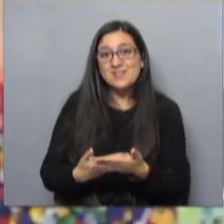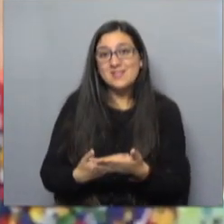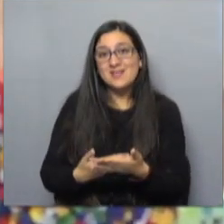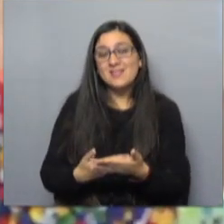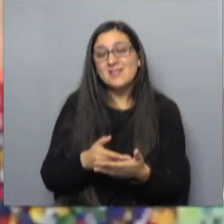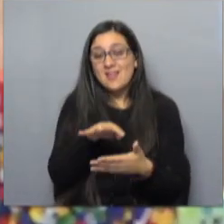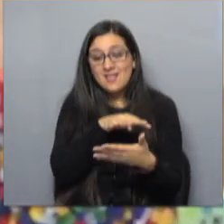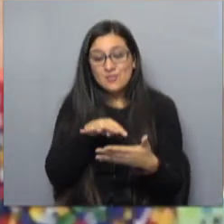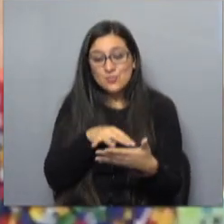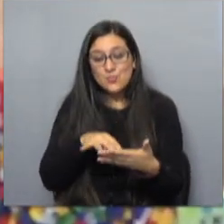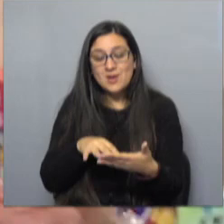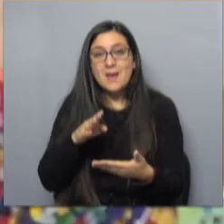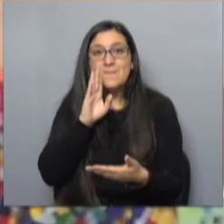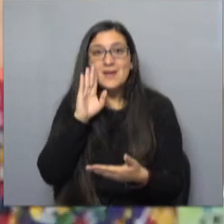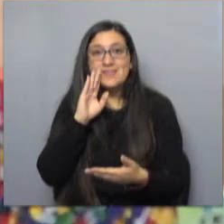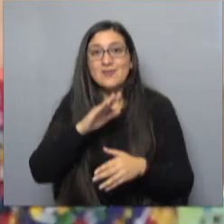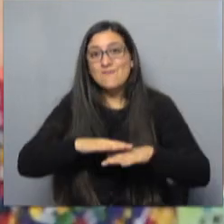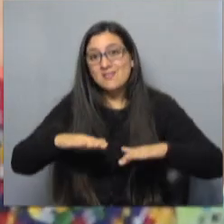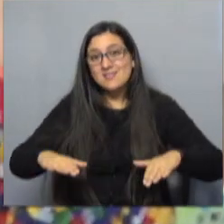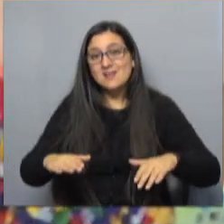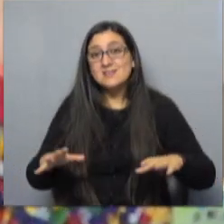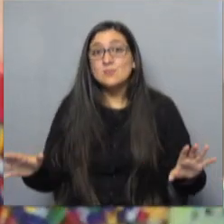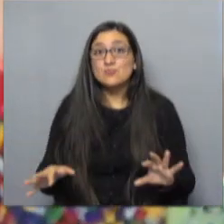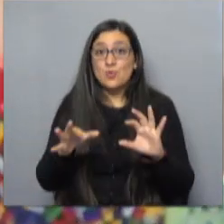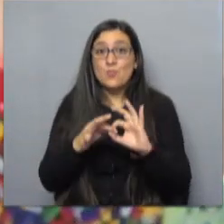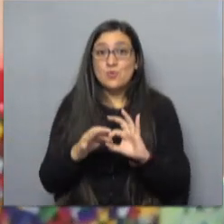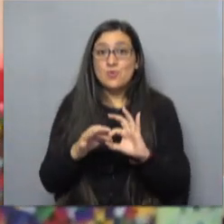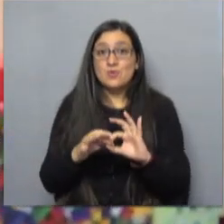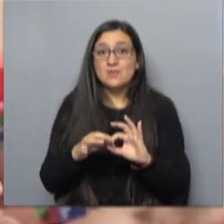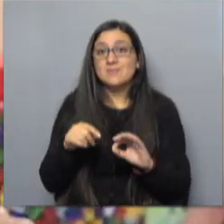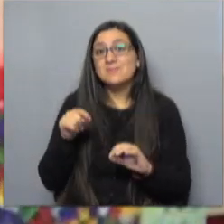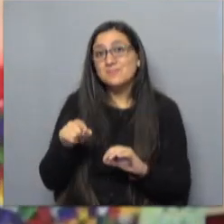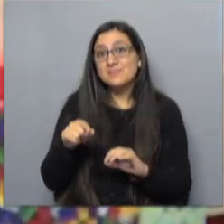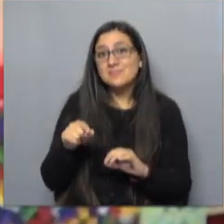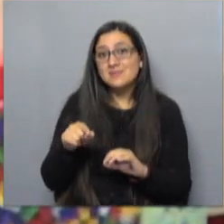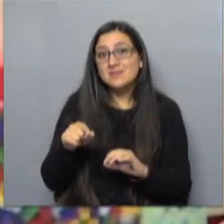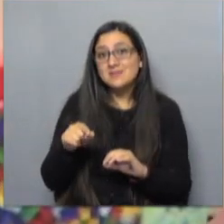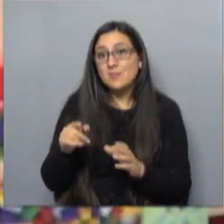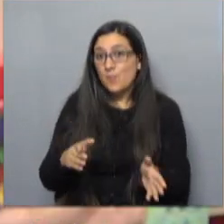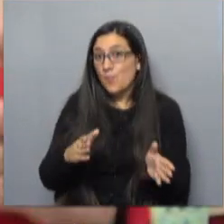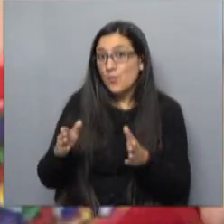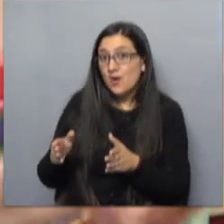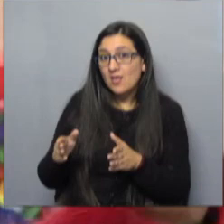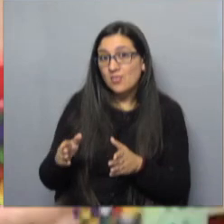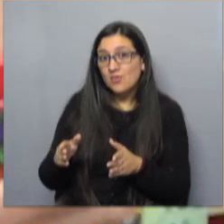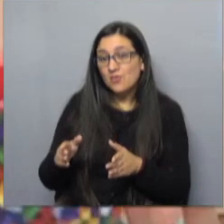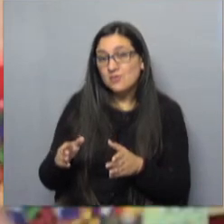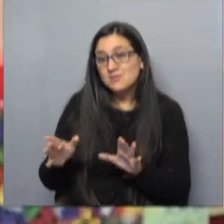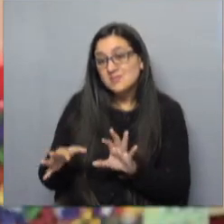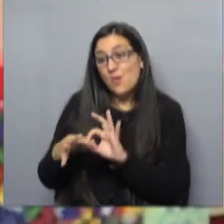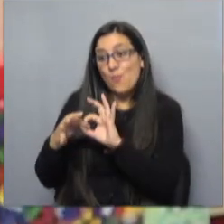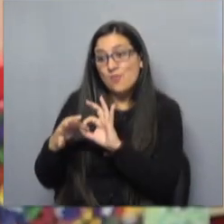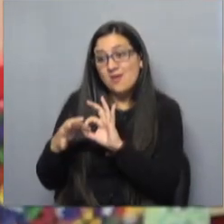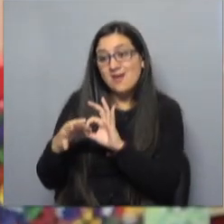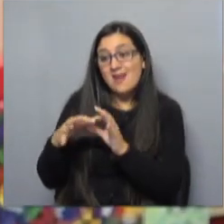de lectura materno-infantil, y bueno, hicimos una unión ahí, y ellas van a, por un lado, se unen las lecturas